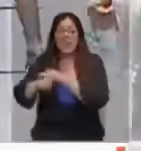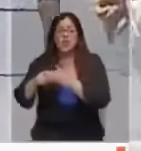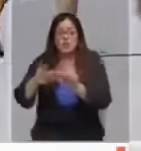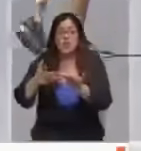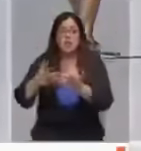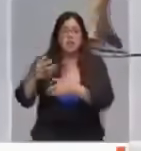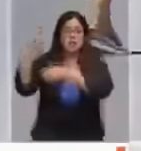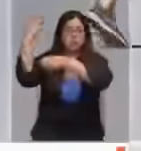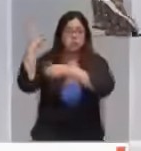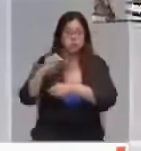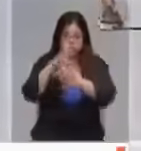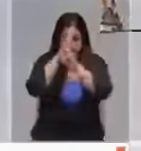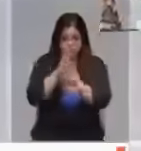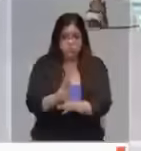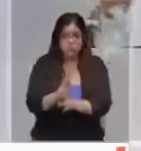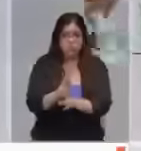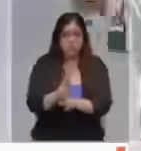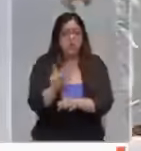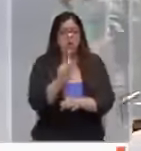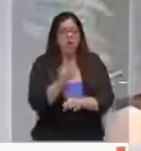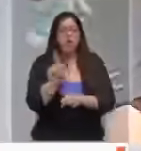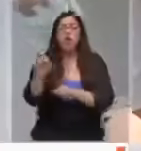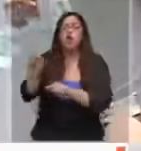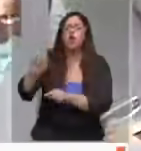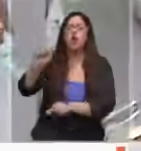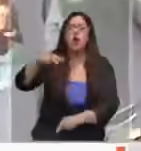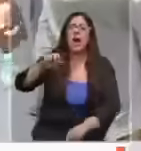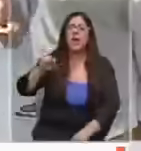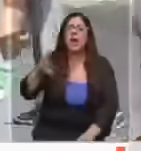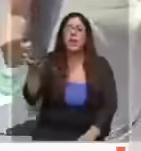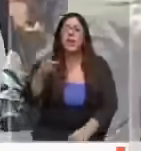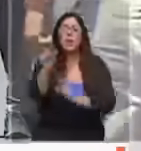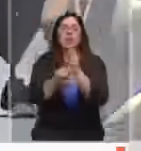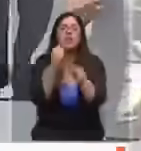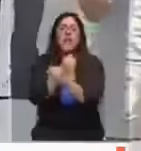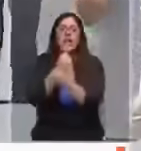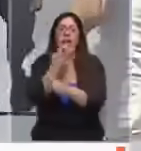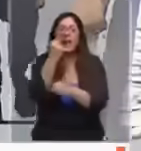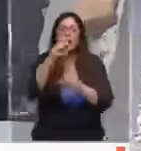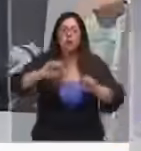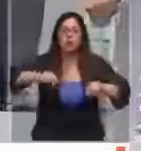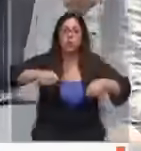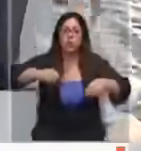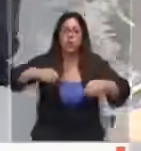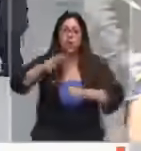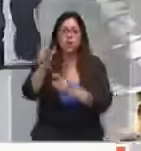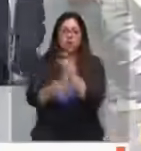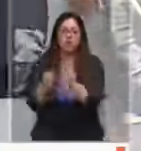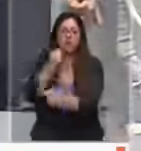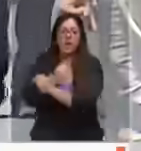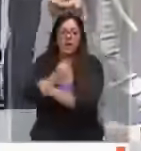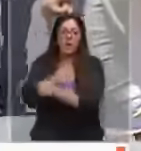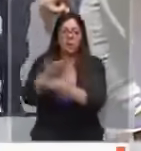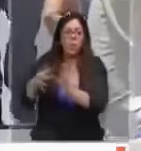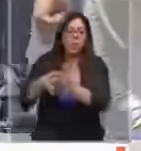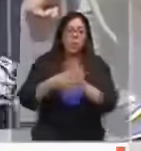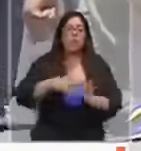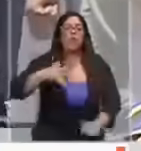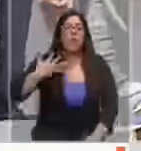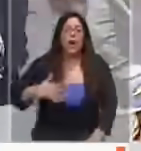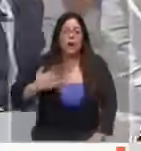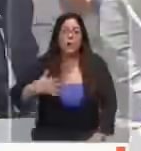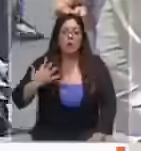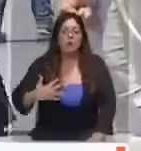Nosotros entramos, ¿no? Viene escoltado por Carabineros, son 14 motoristas de Carabineros y por eso es tan importante que